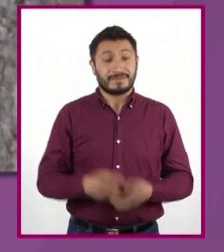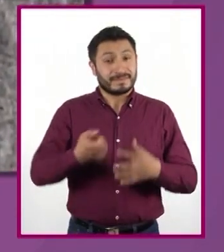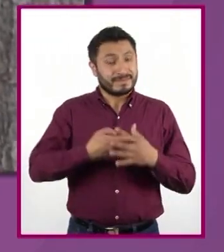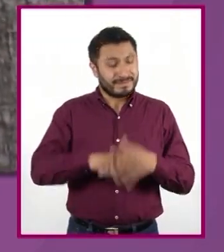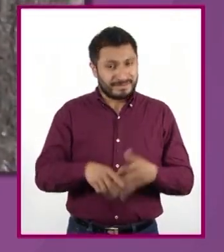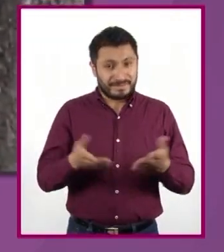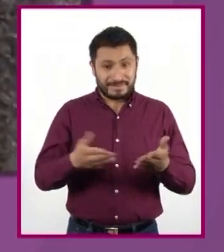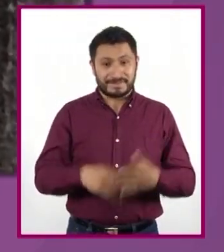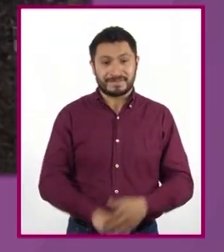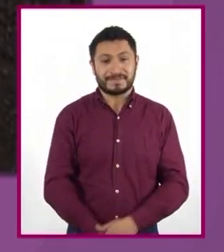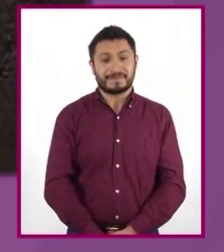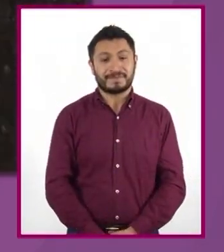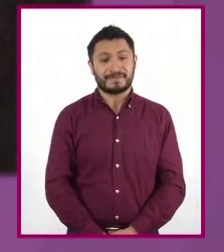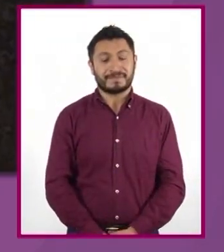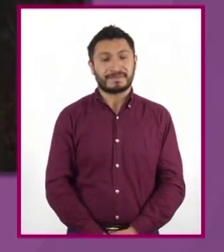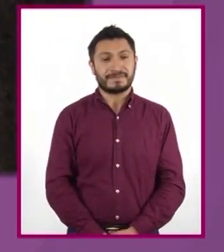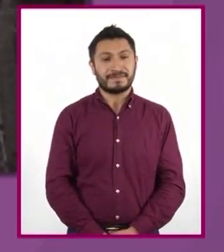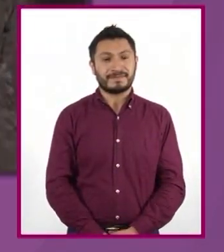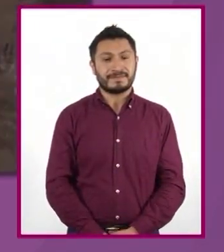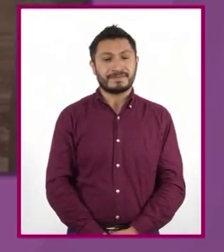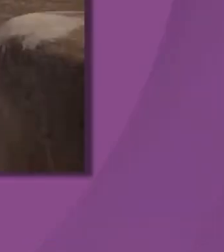Iniciamos.